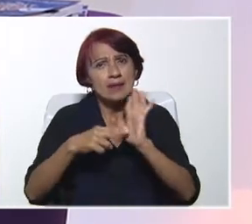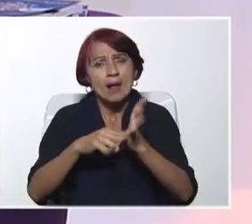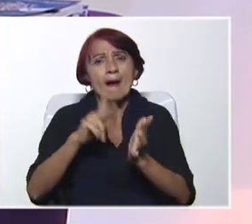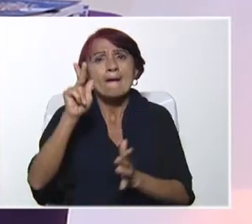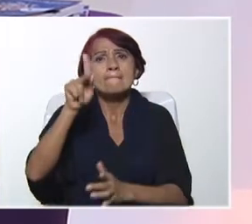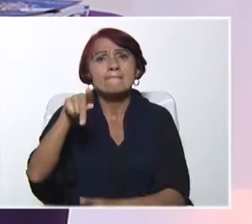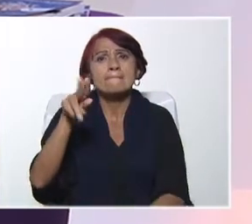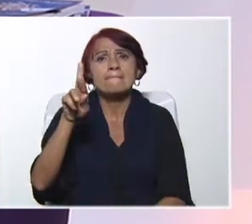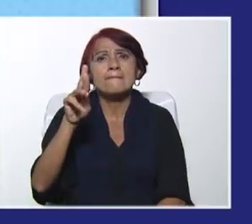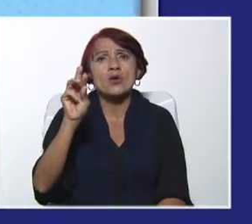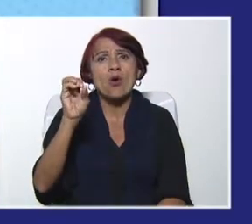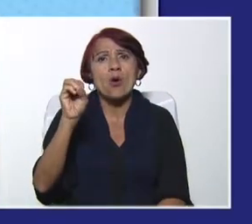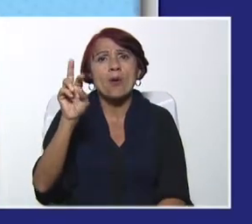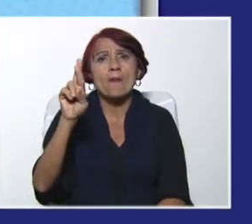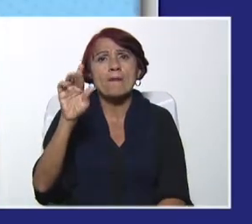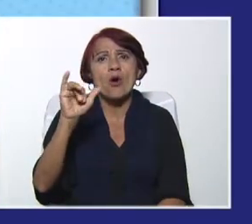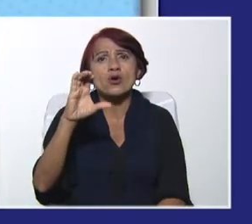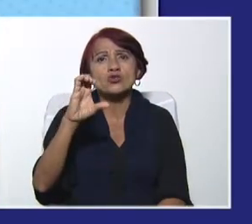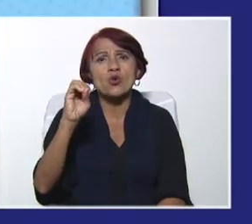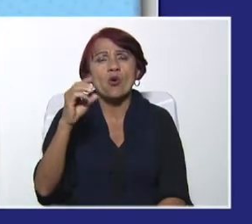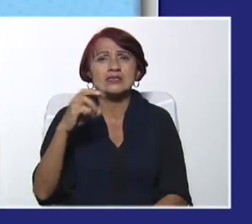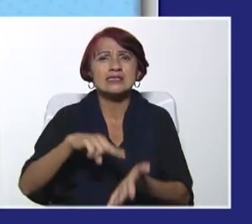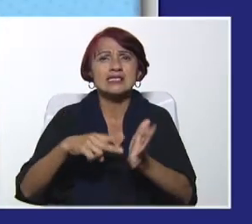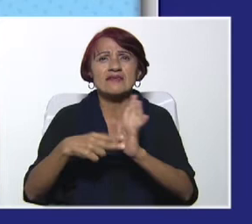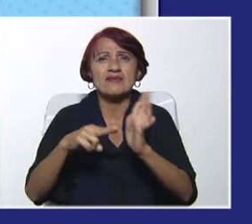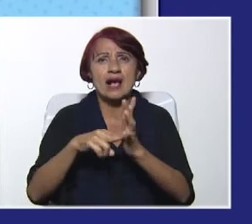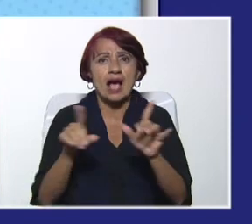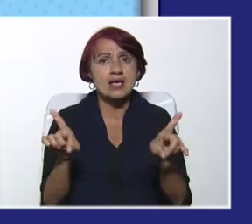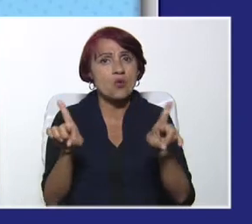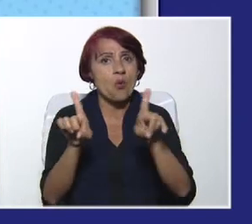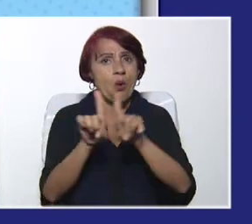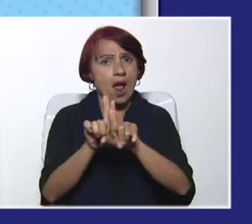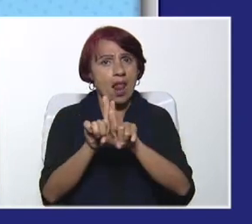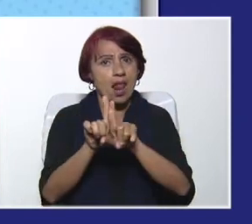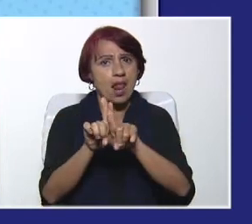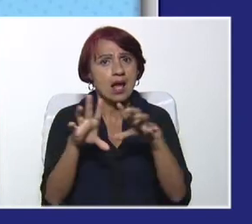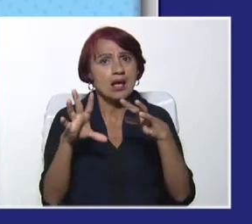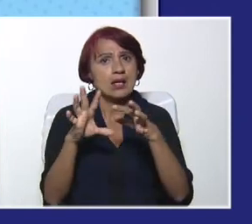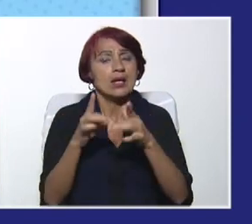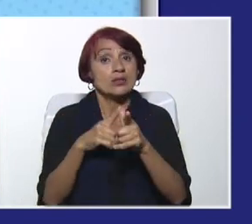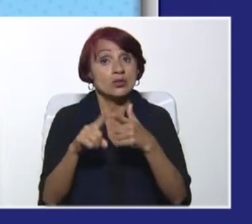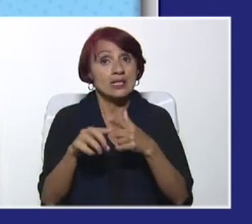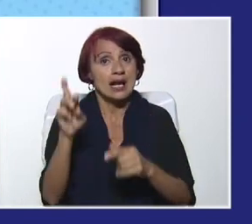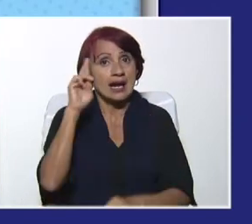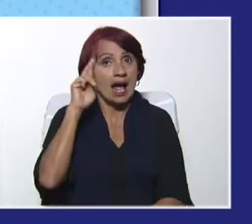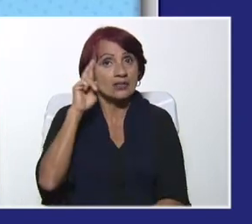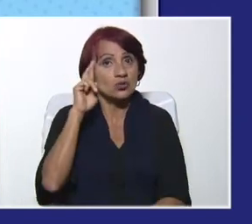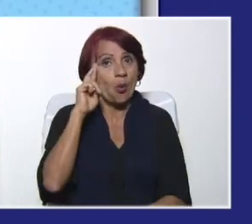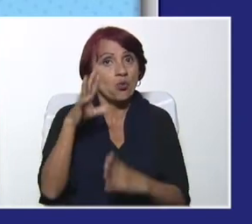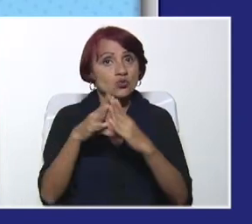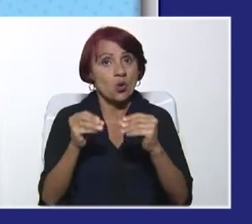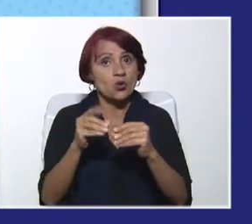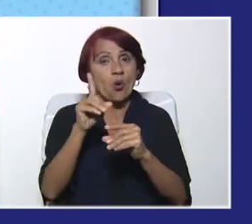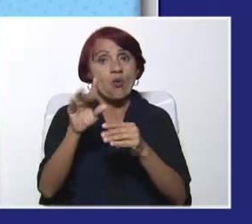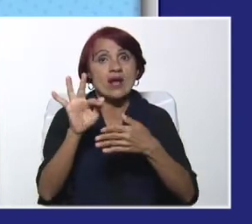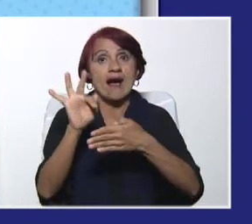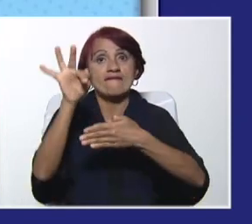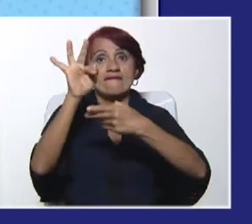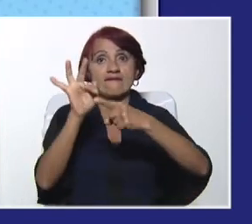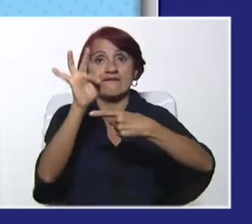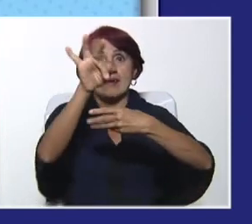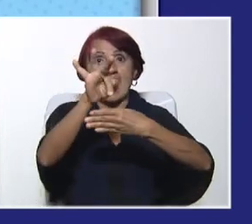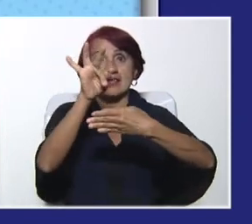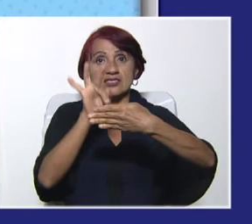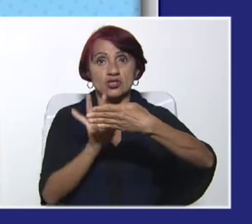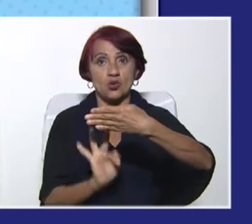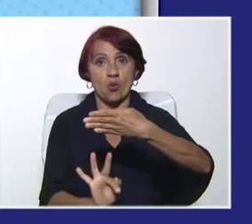proporción, que nos indica la igualdad de dos razones. Recordemos que las razones son una fracción. En